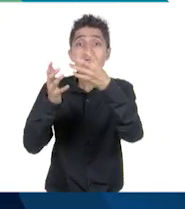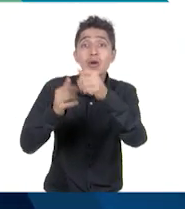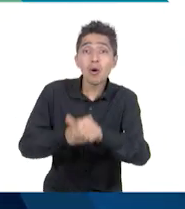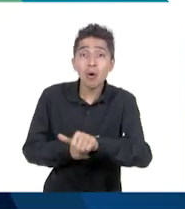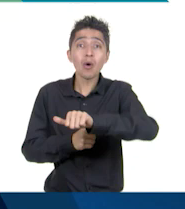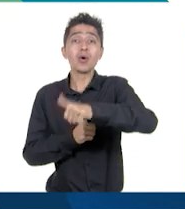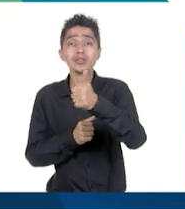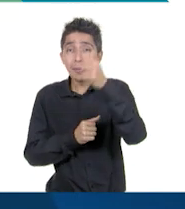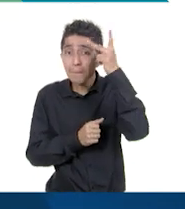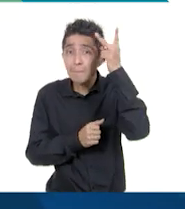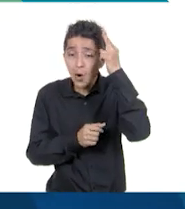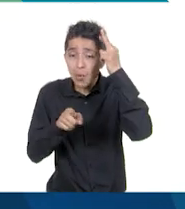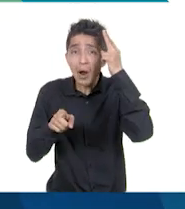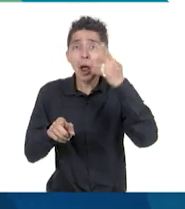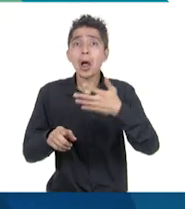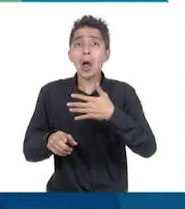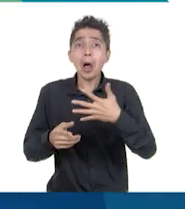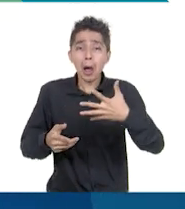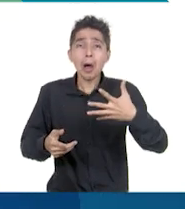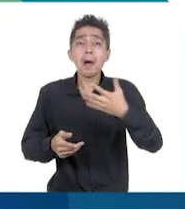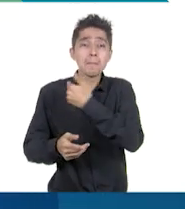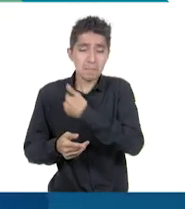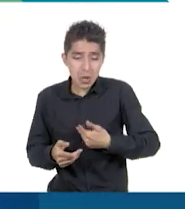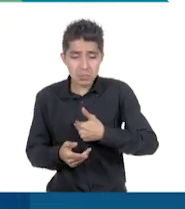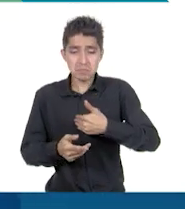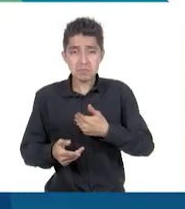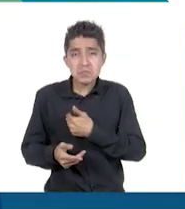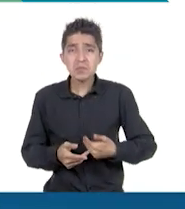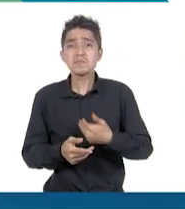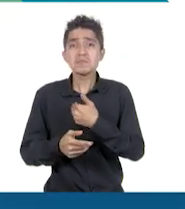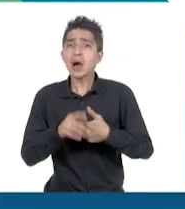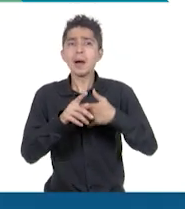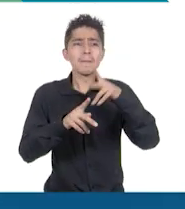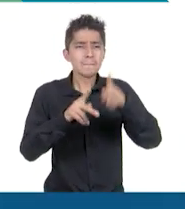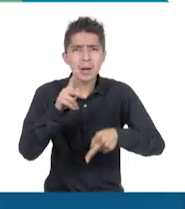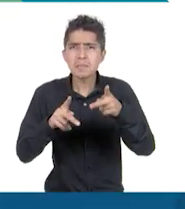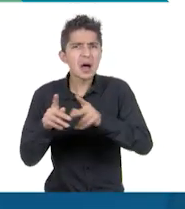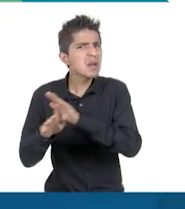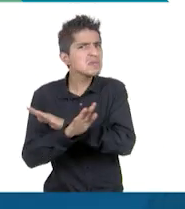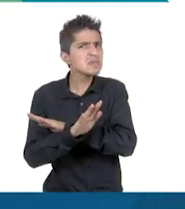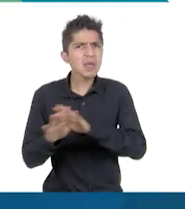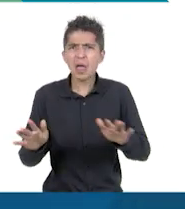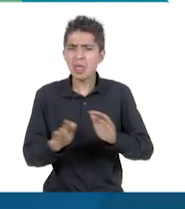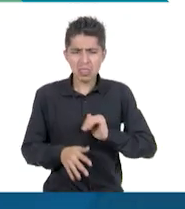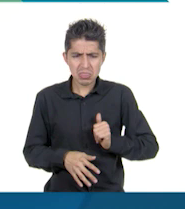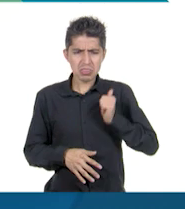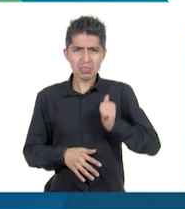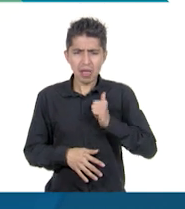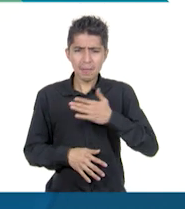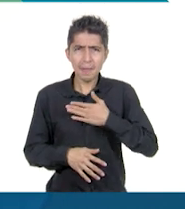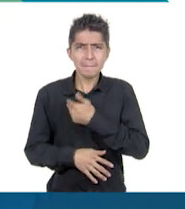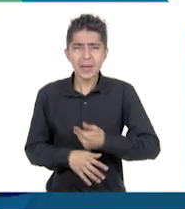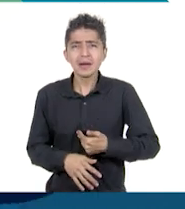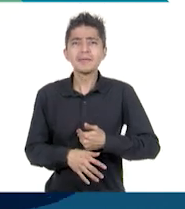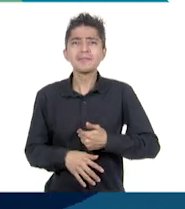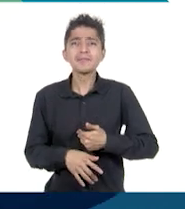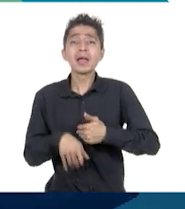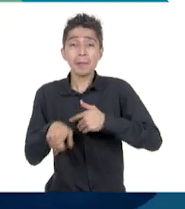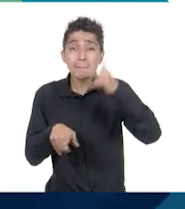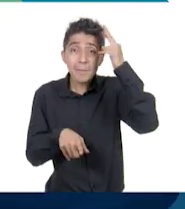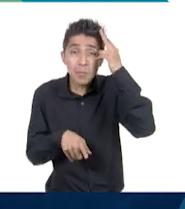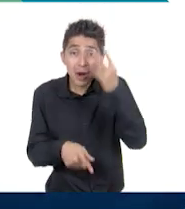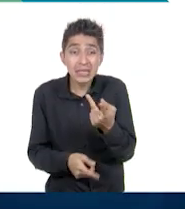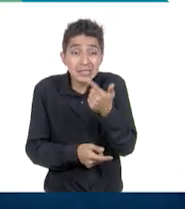1911, Porfirio Díaz ocupó el poder ejecutivo sin interrupción. En ese periodo, Díaz se reeligió